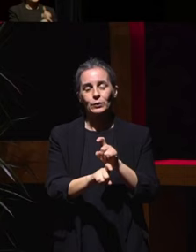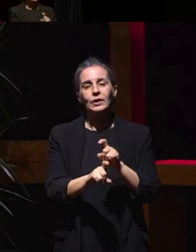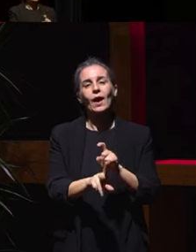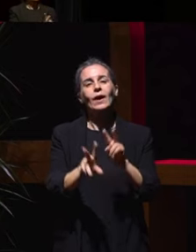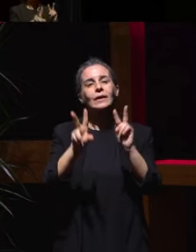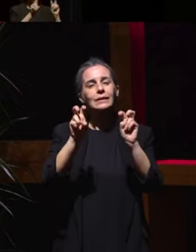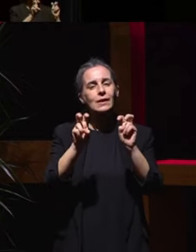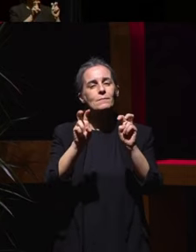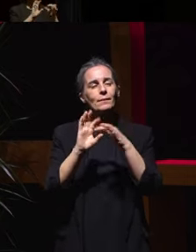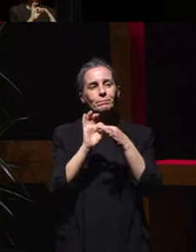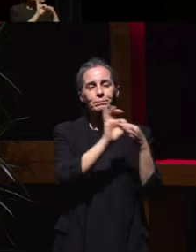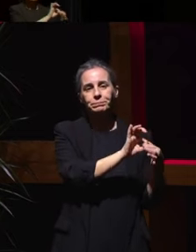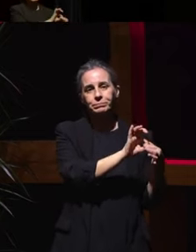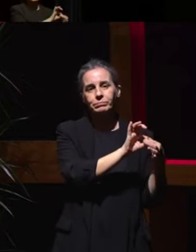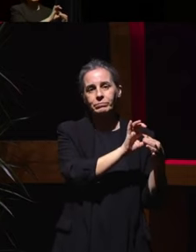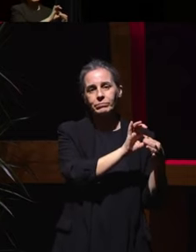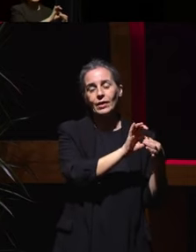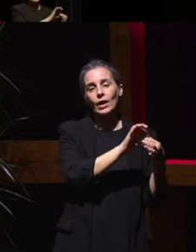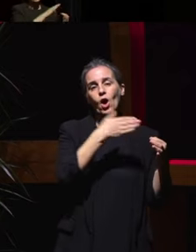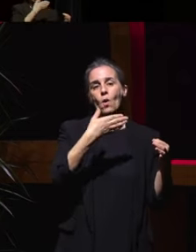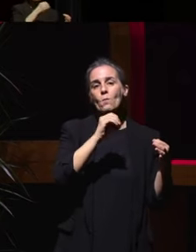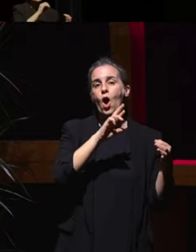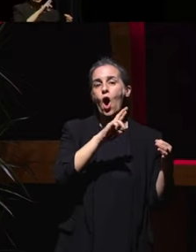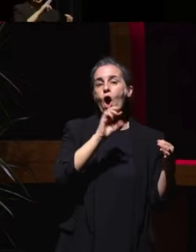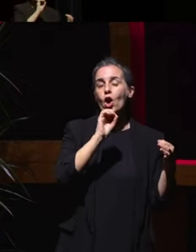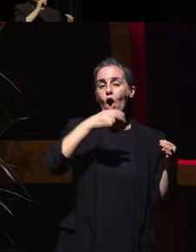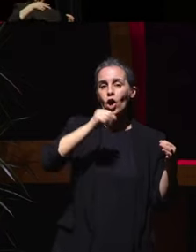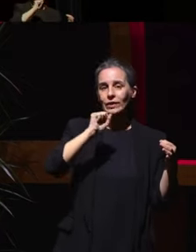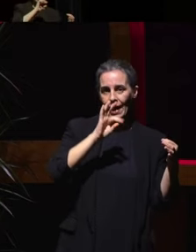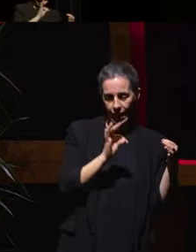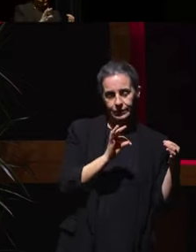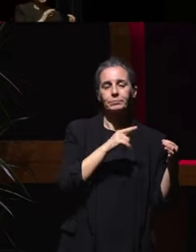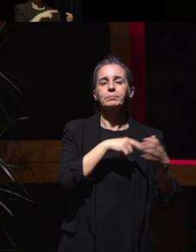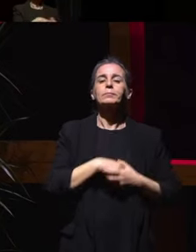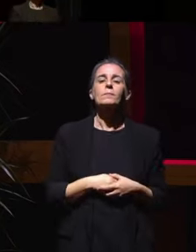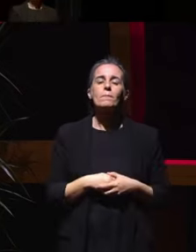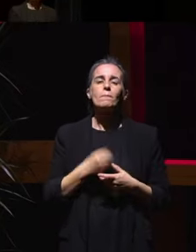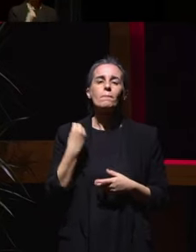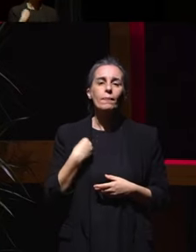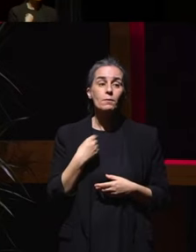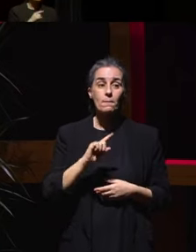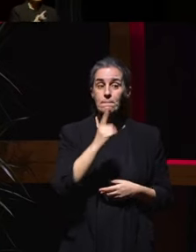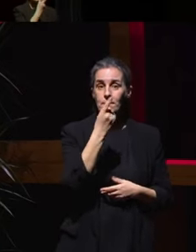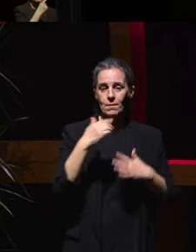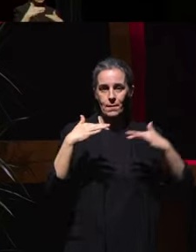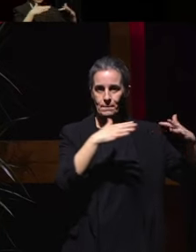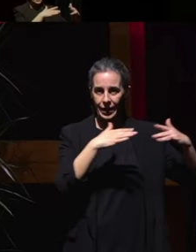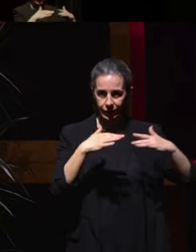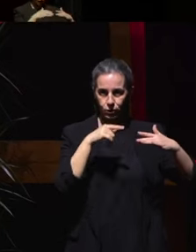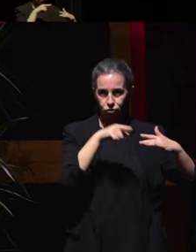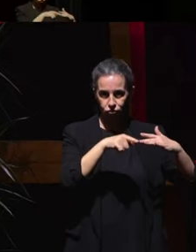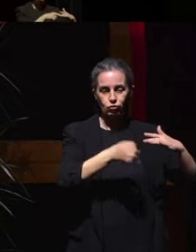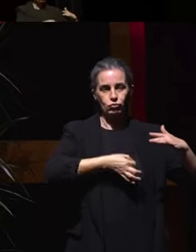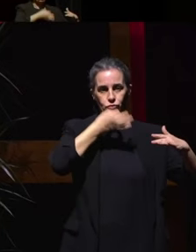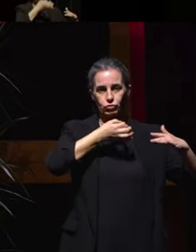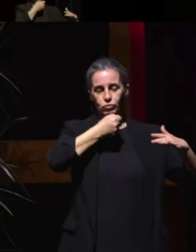relativa a algo que dixo Darae Boronat, ¿no? Ela decía que por retransmitir o primeiro partido, ser a